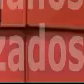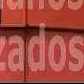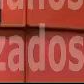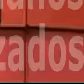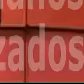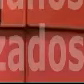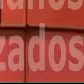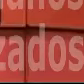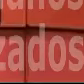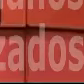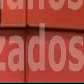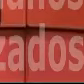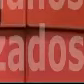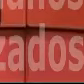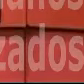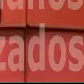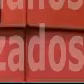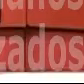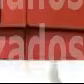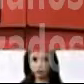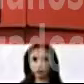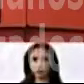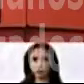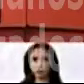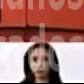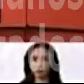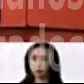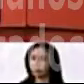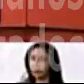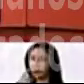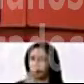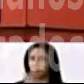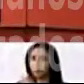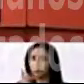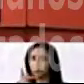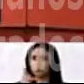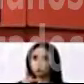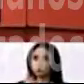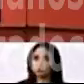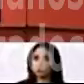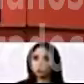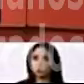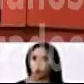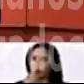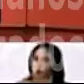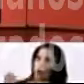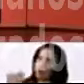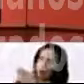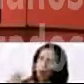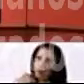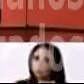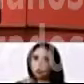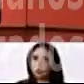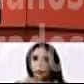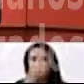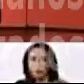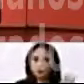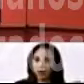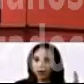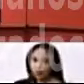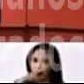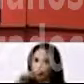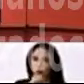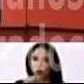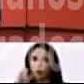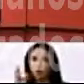más preciada en la institución militar, son nuestros muchachos y nuestras muchachas que son cadetes, están en las escuelas militares. Hoy, por cierto, están entrando a las